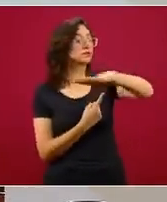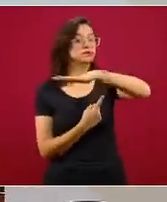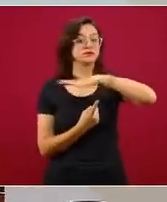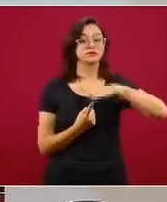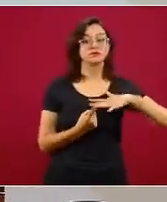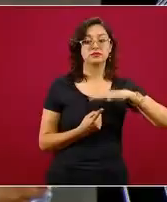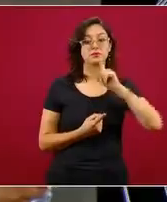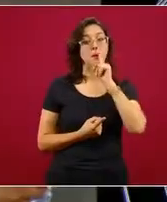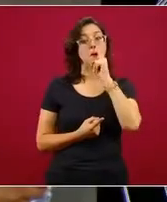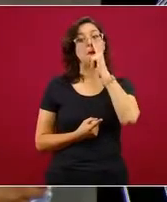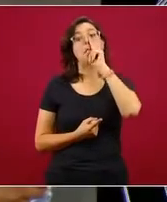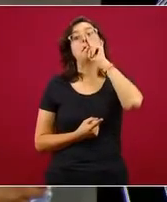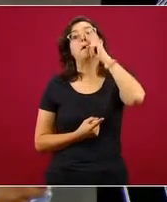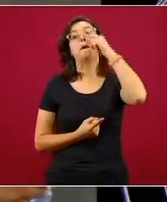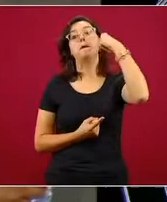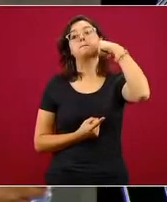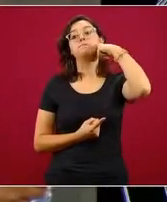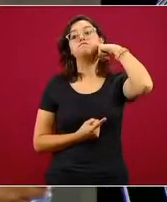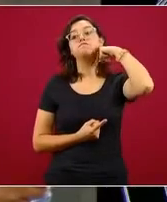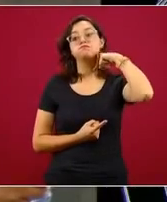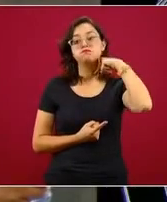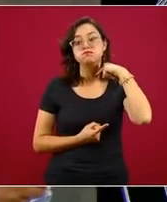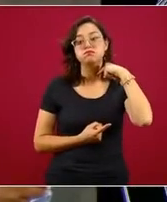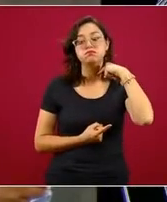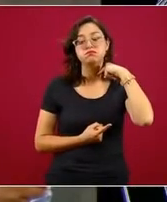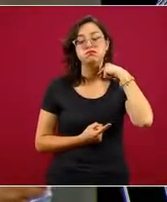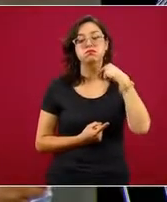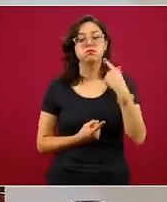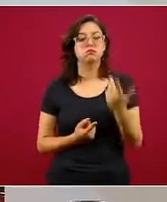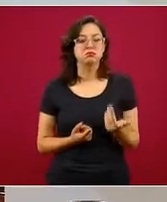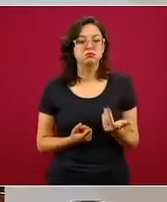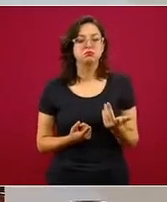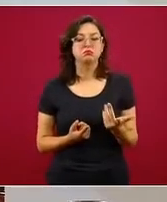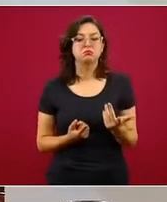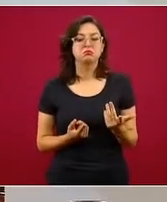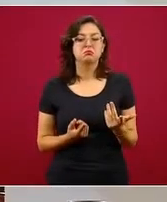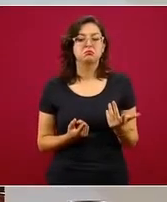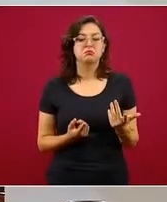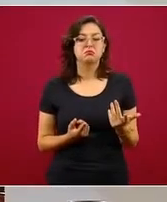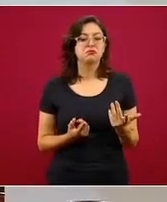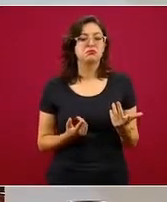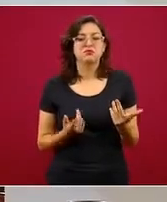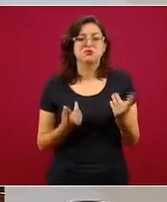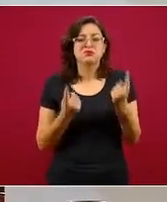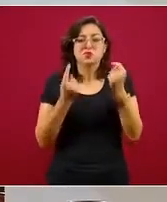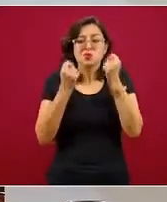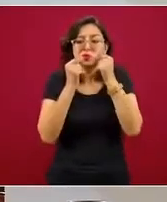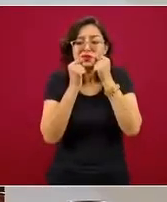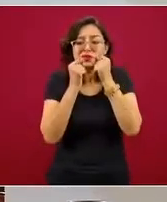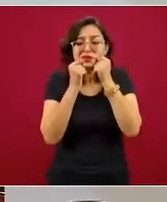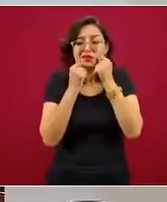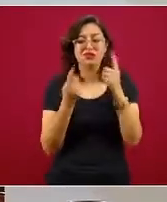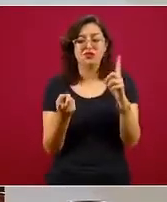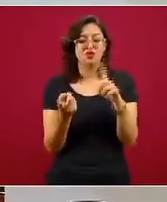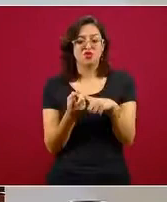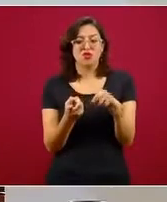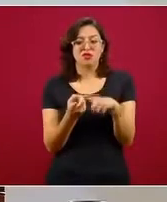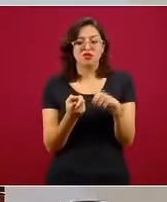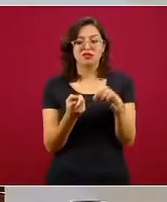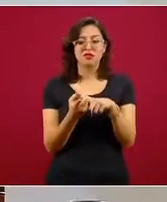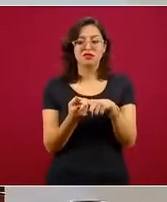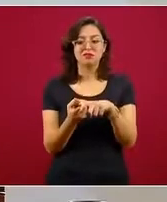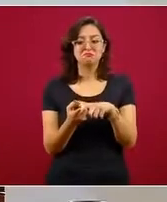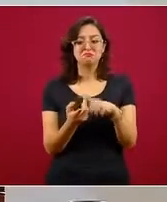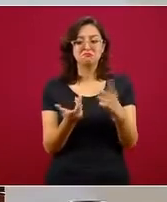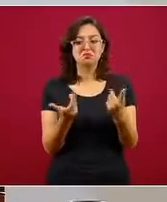la toma de la muestra, son hasta cierto punto irrelevantes para esta